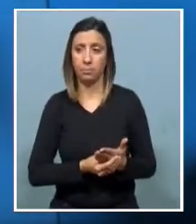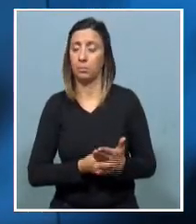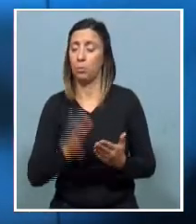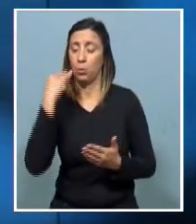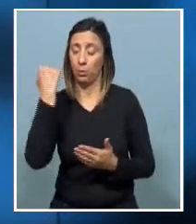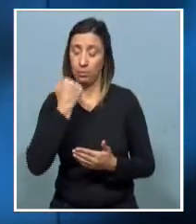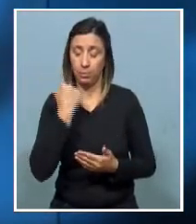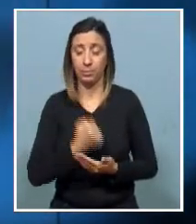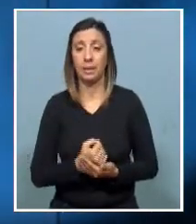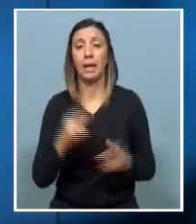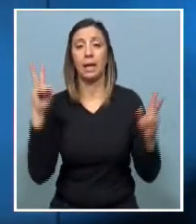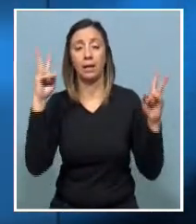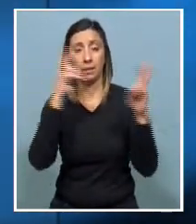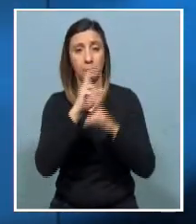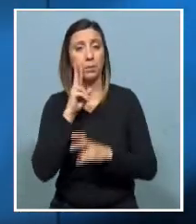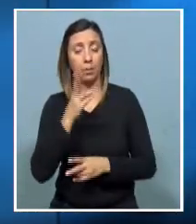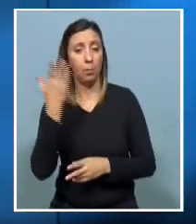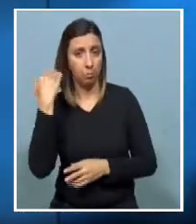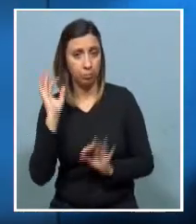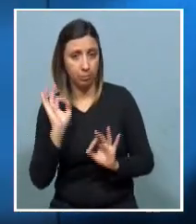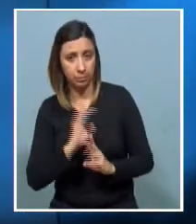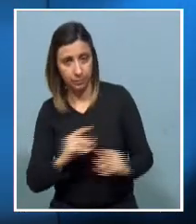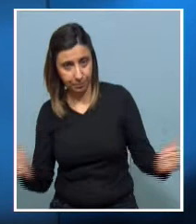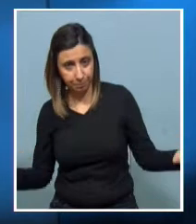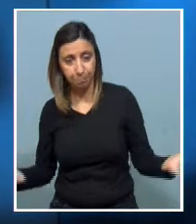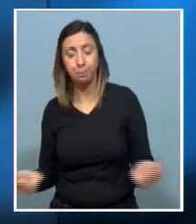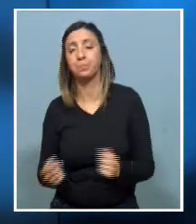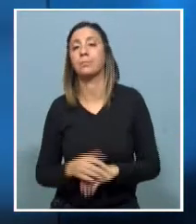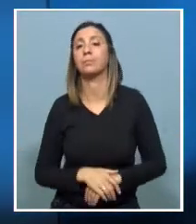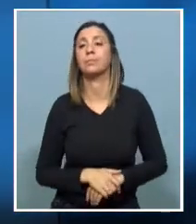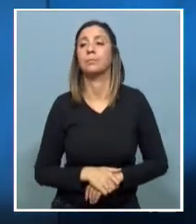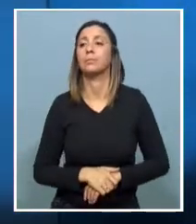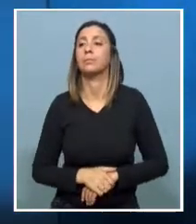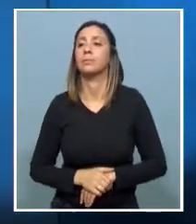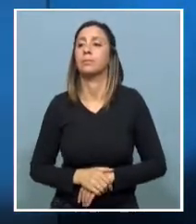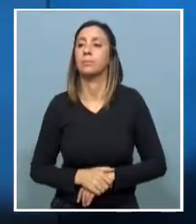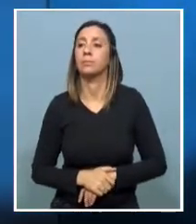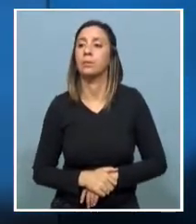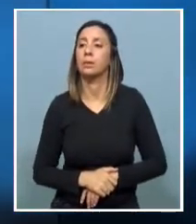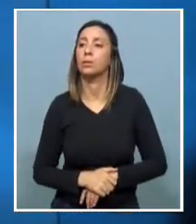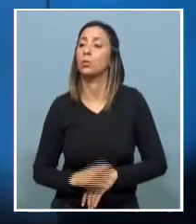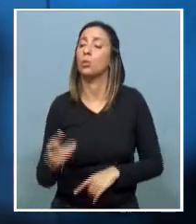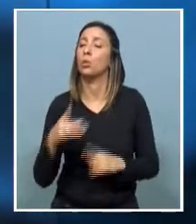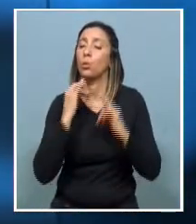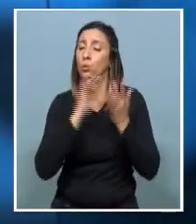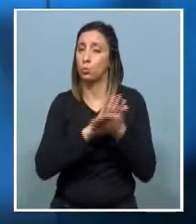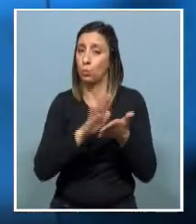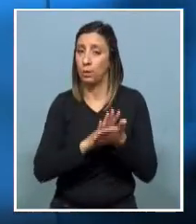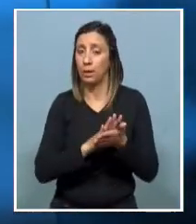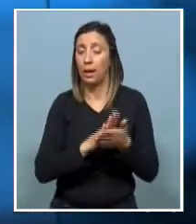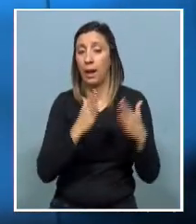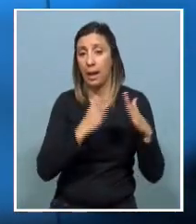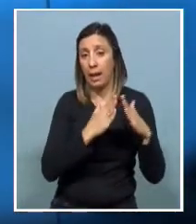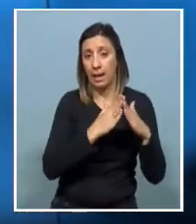significativo. Lo del trapiche que vimos recién, todo sí, lo que es la proyección de tándem. Bueno, y todo esto, lo novedoso que tienen las